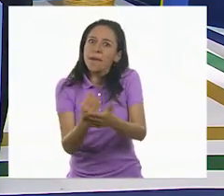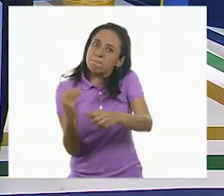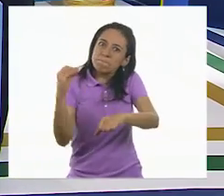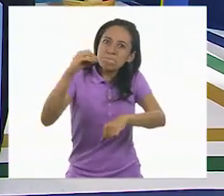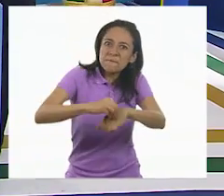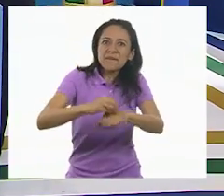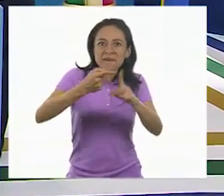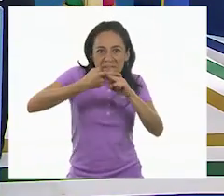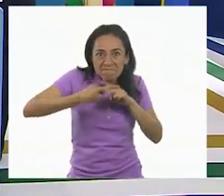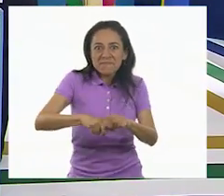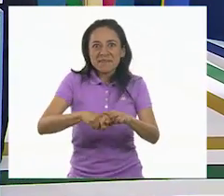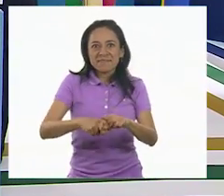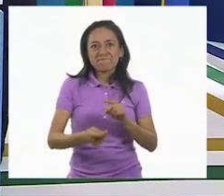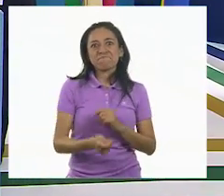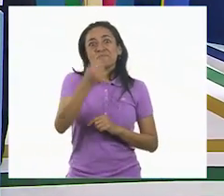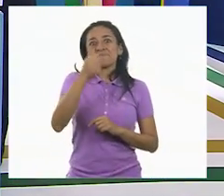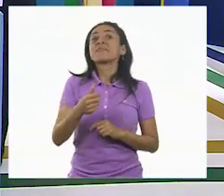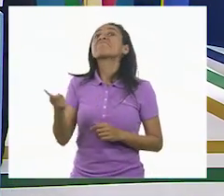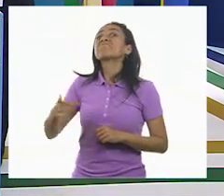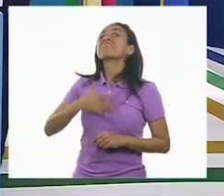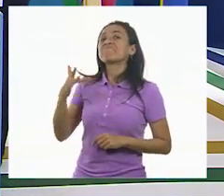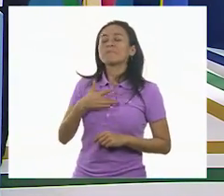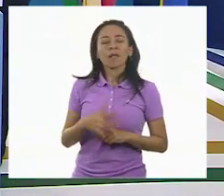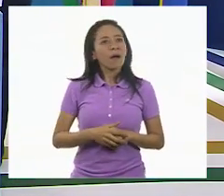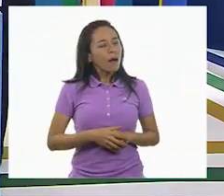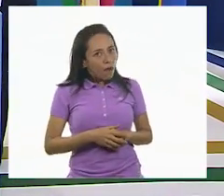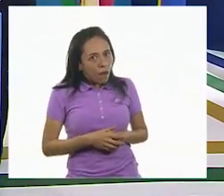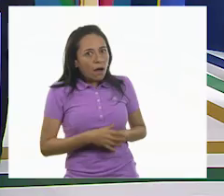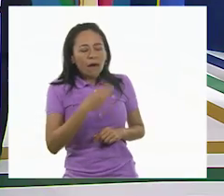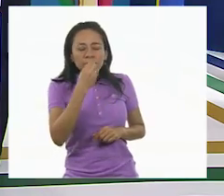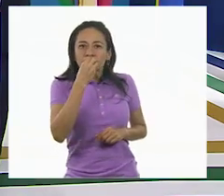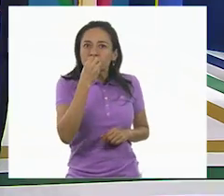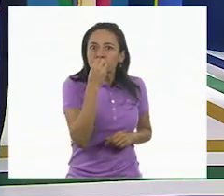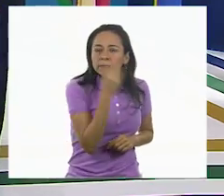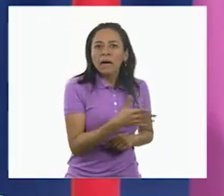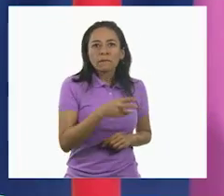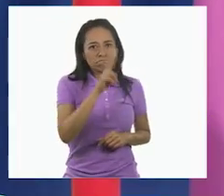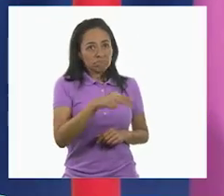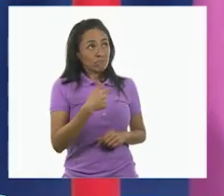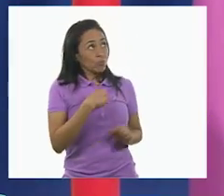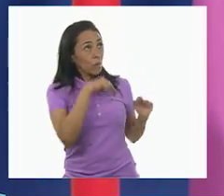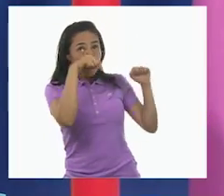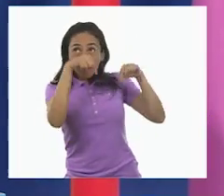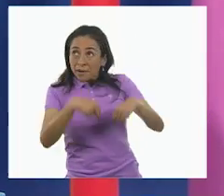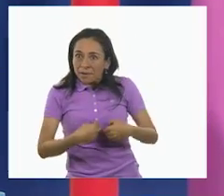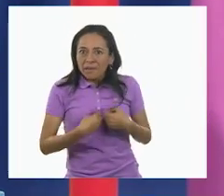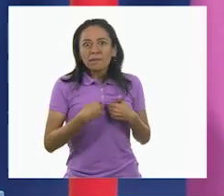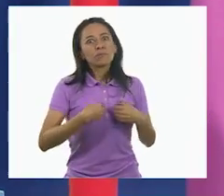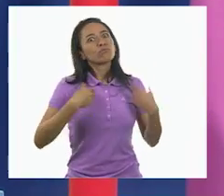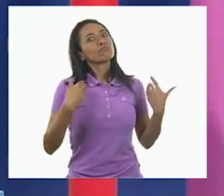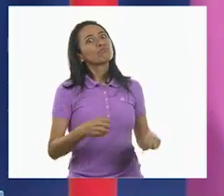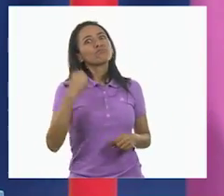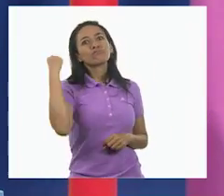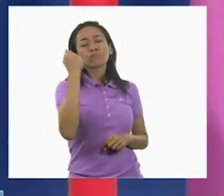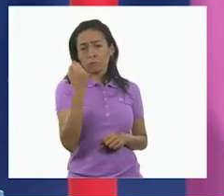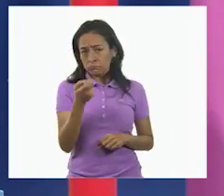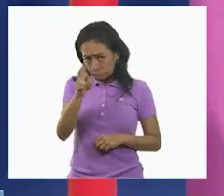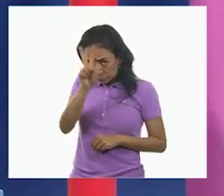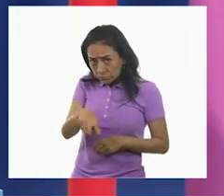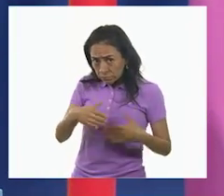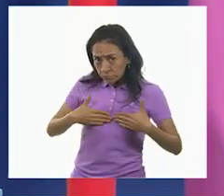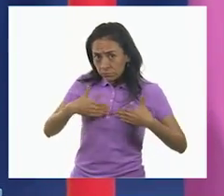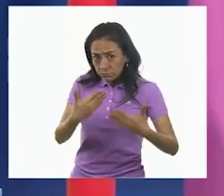importante región. Además, qué suertudos somos de estar aquí, ¿no? Sí, la verdad es que México es privilegiado en ese sentido. Por eso no es